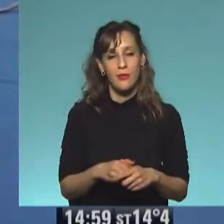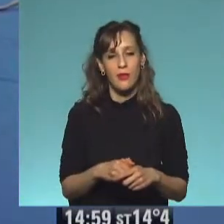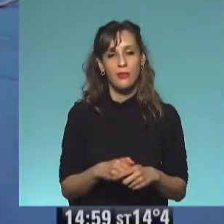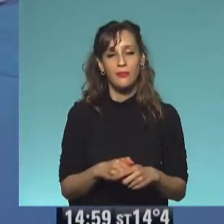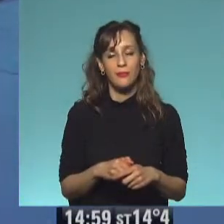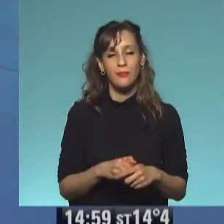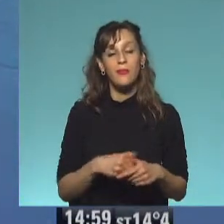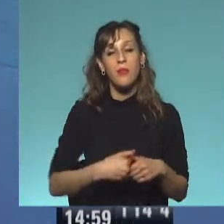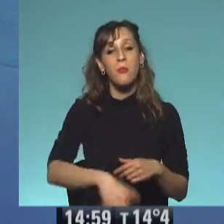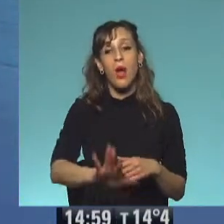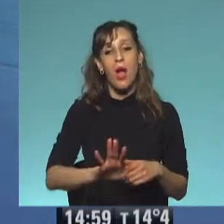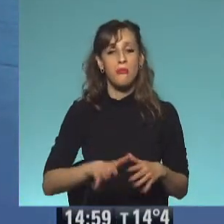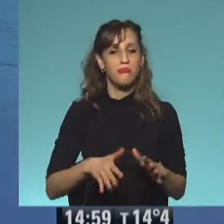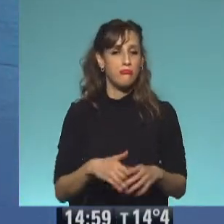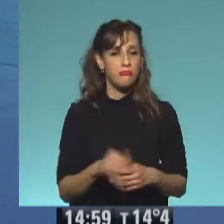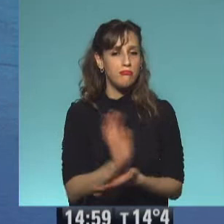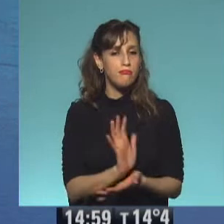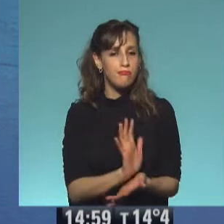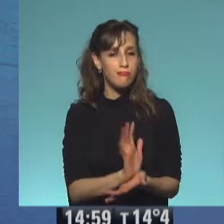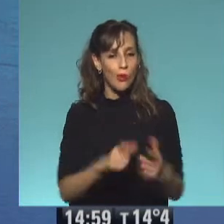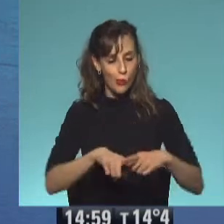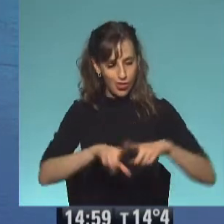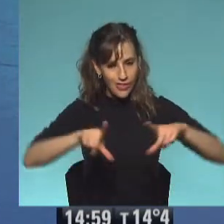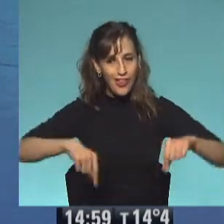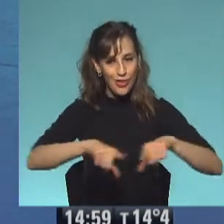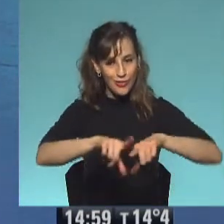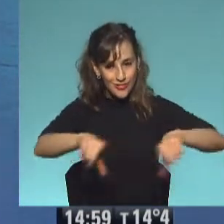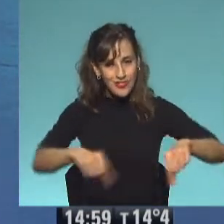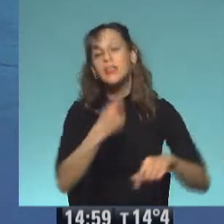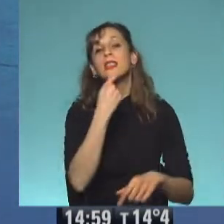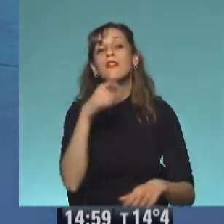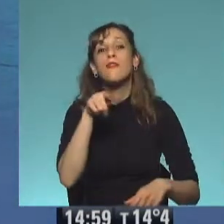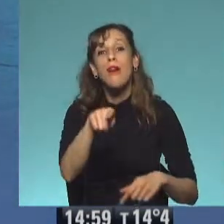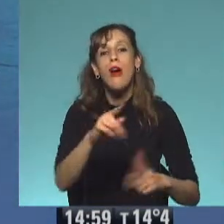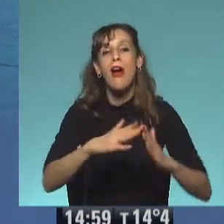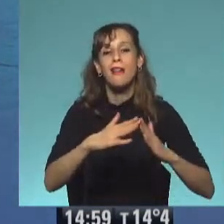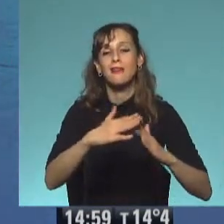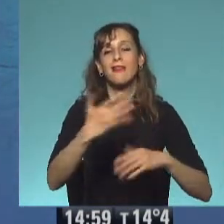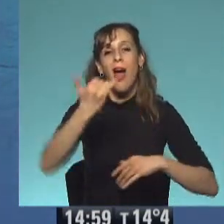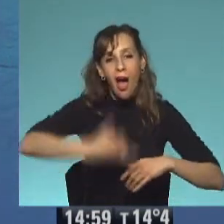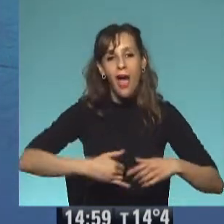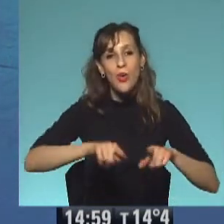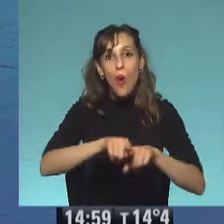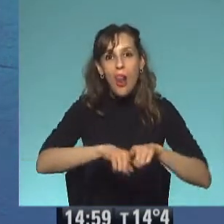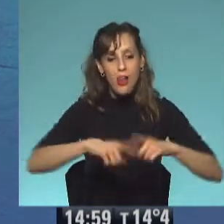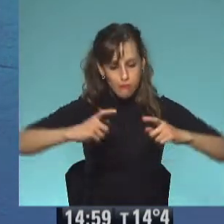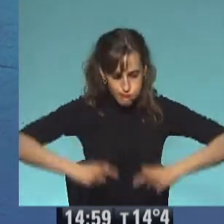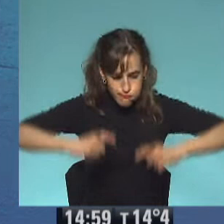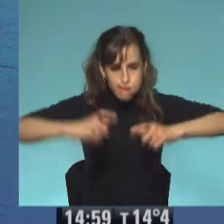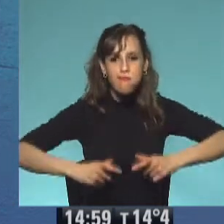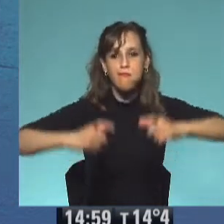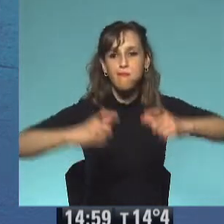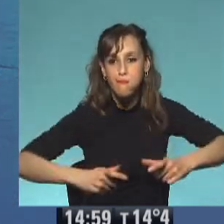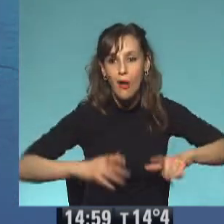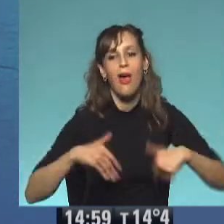hace falta estarlo si tenemos en casa a valdo estás lo que pasa que está bueno con